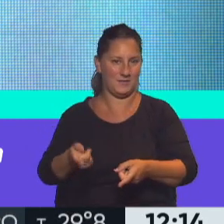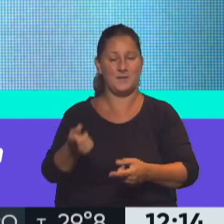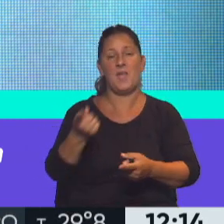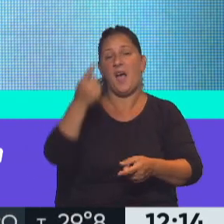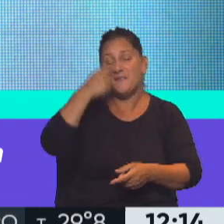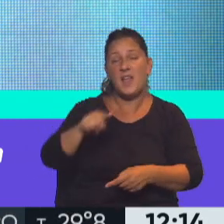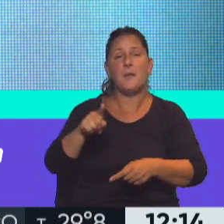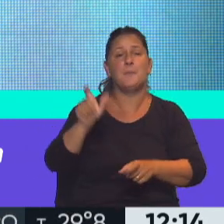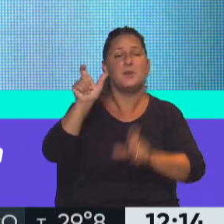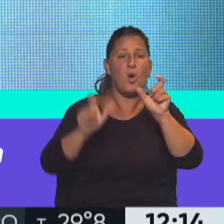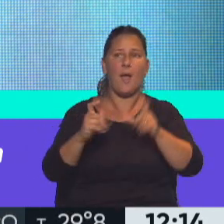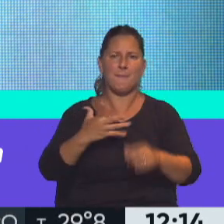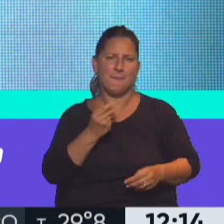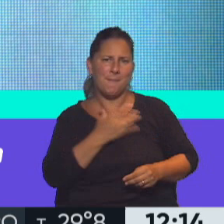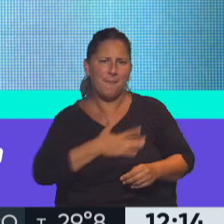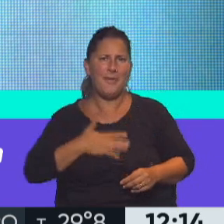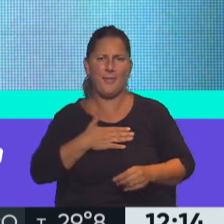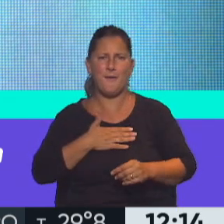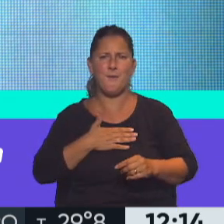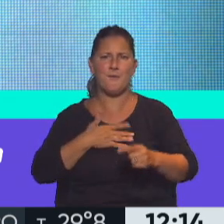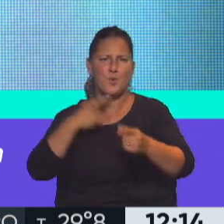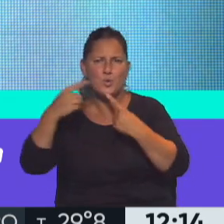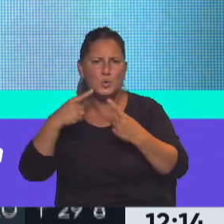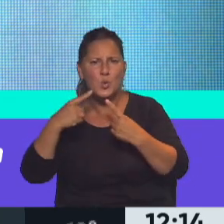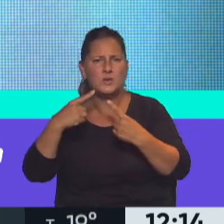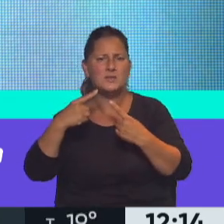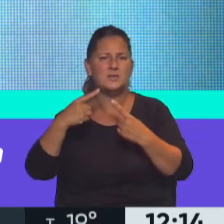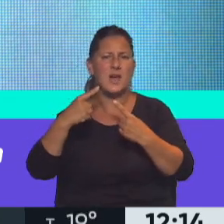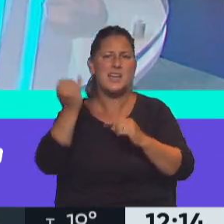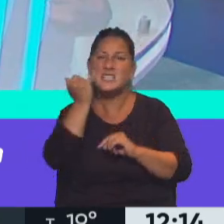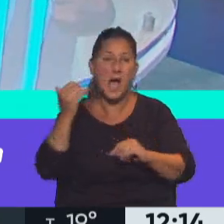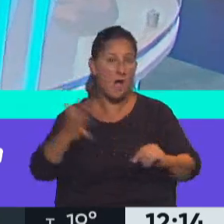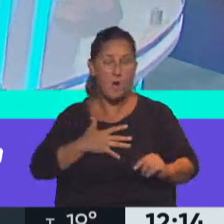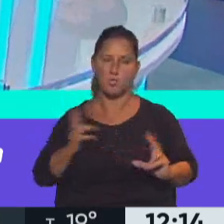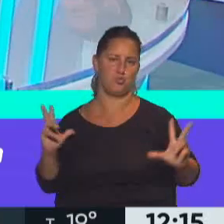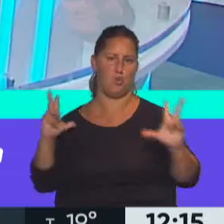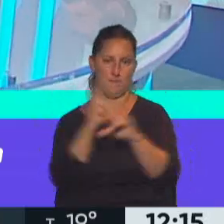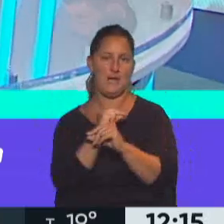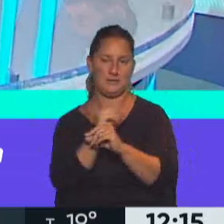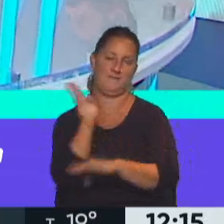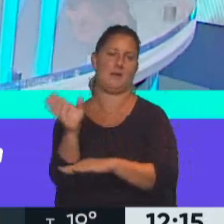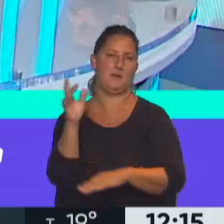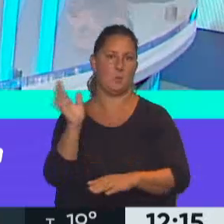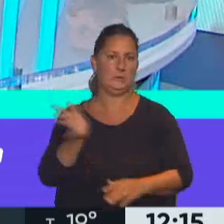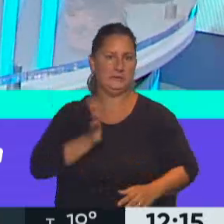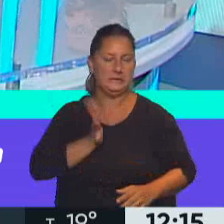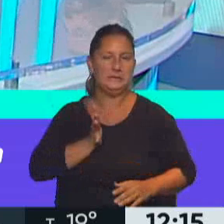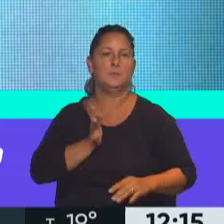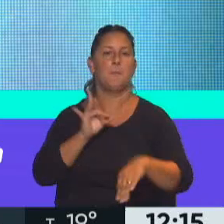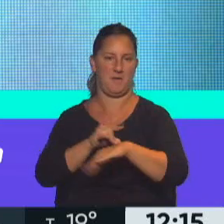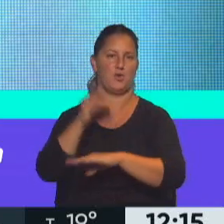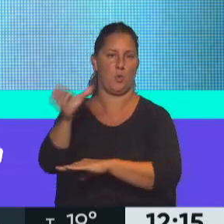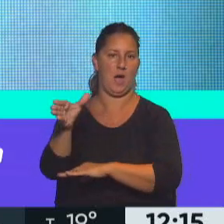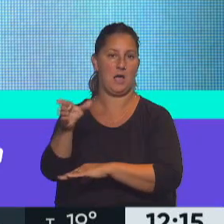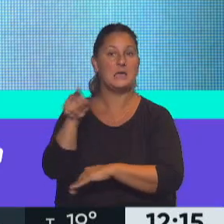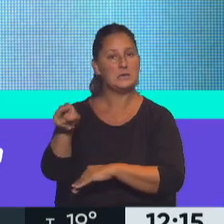consultando por miedo a decir que consume cuando ya realmente no puede más. Entonces, y en este sentido, cuando no puede más, para mí